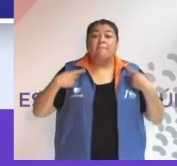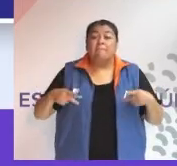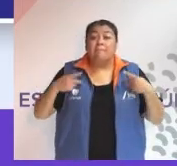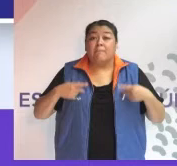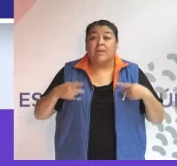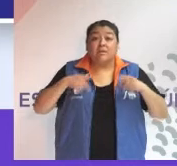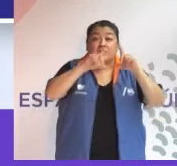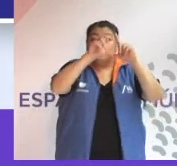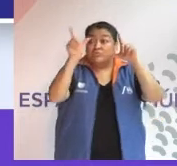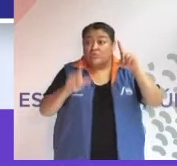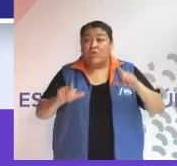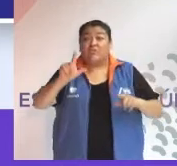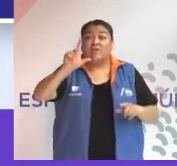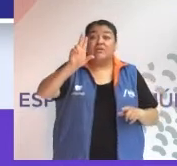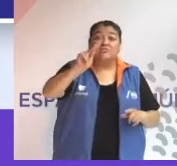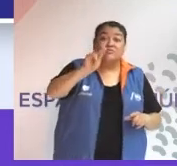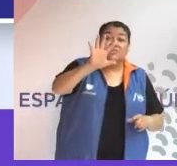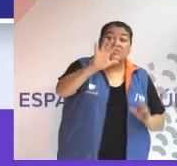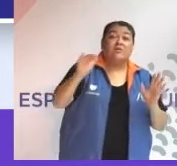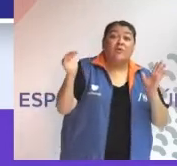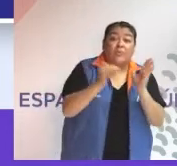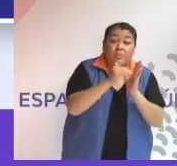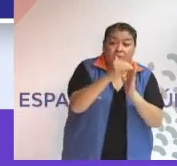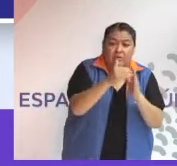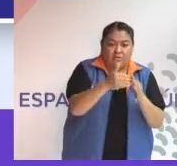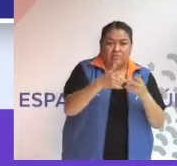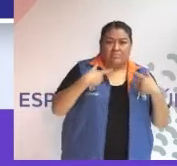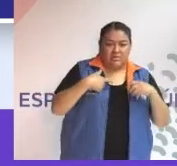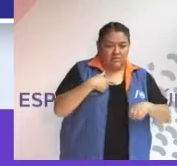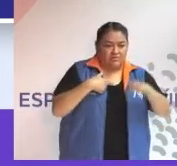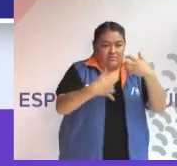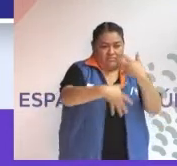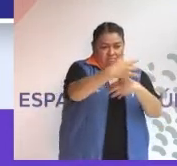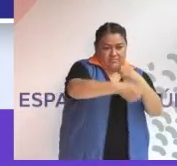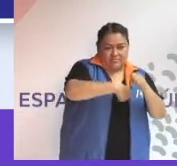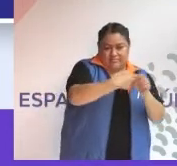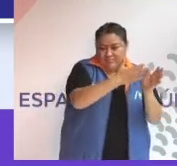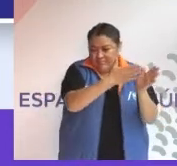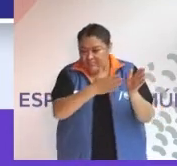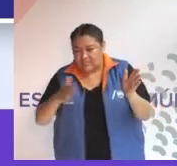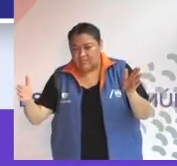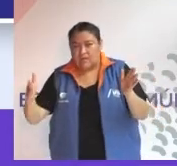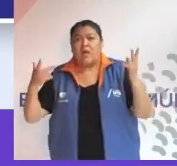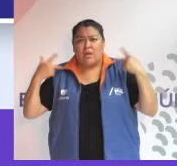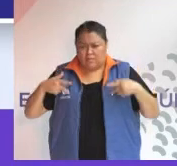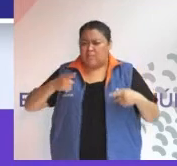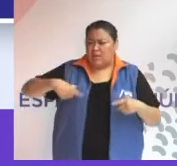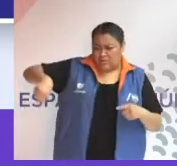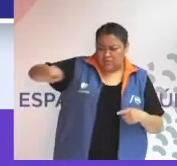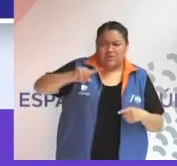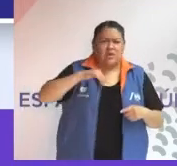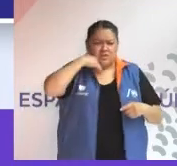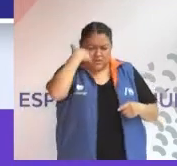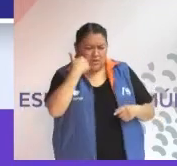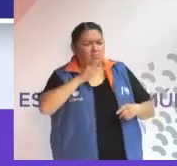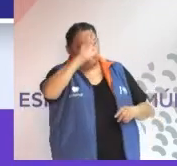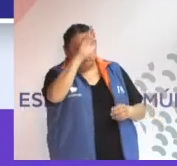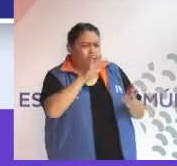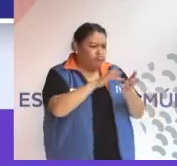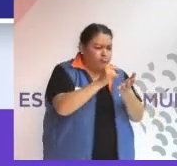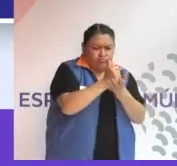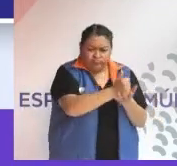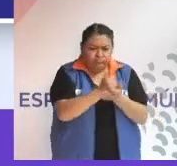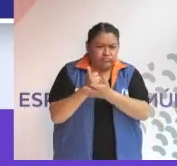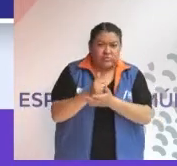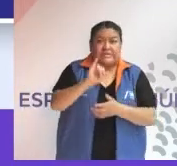país. Son mayores de 15 años. Entonces la gente sí hace cosas. No lo toma y no lo apunta como trabajo voluntario.